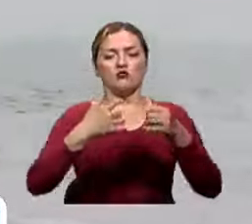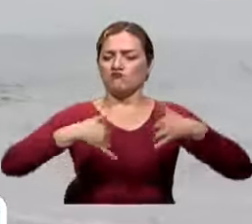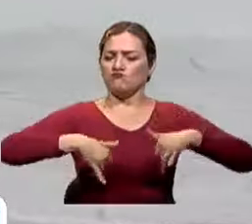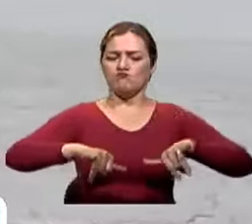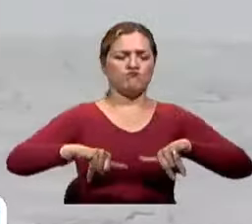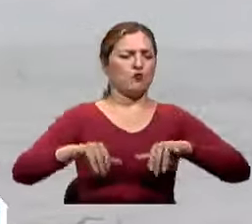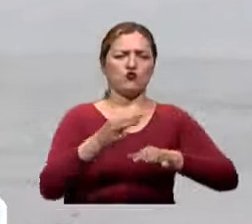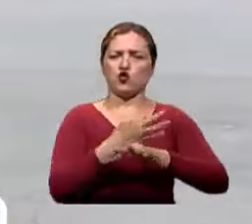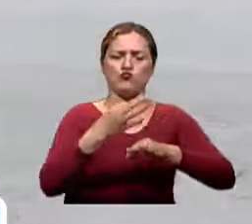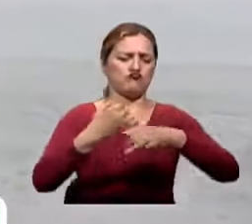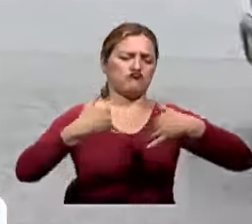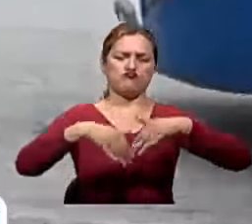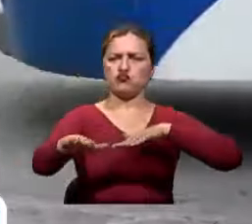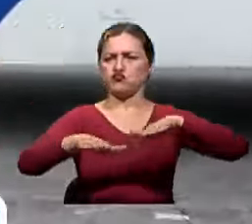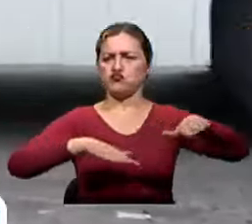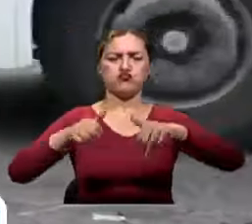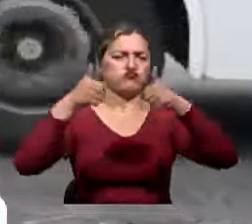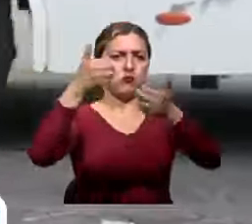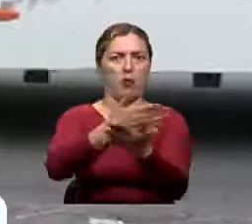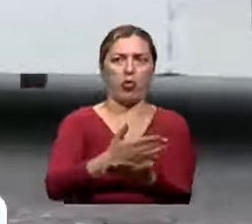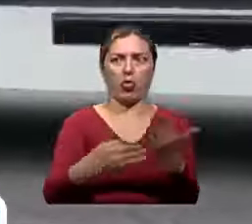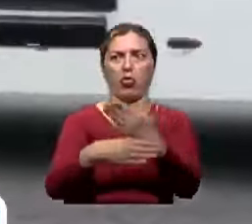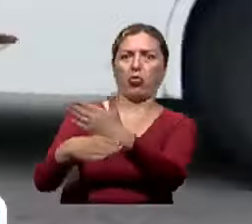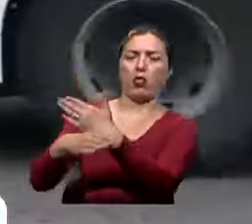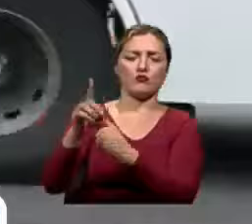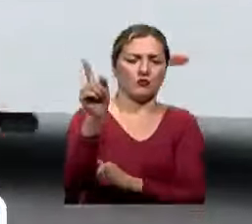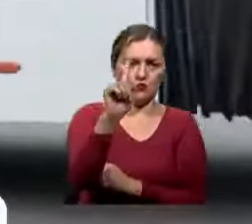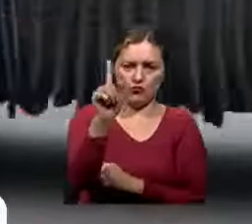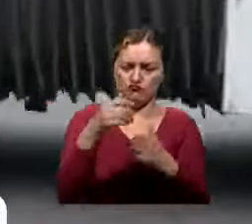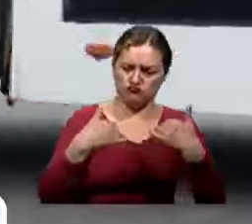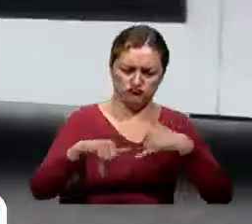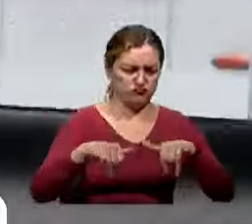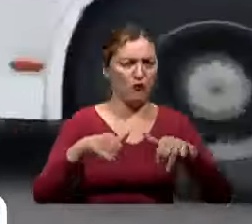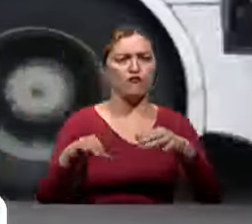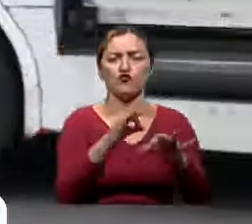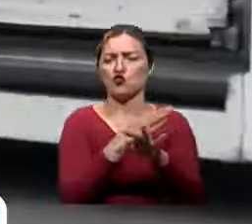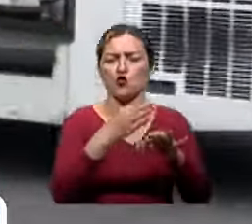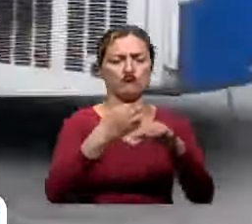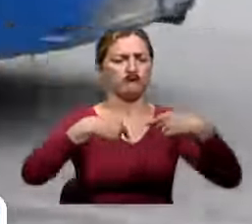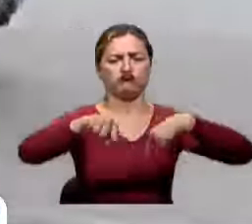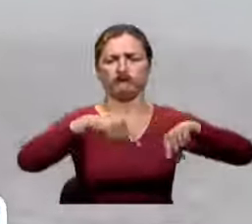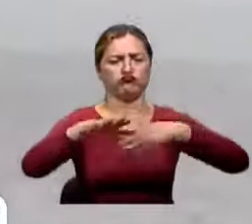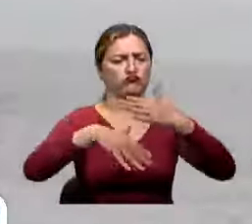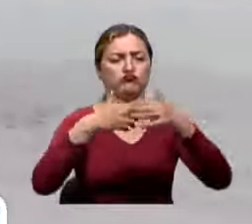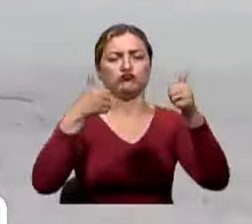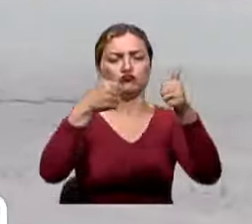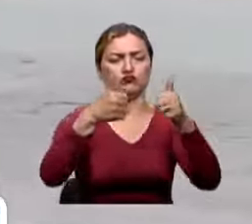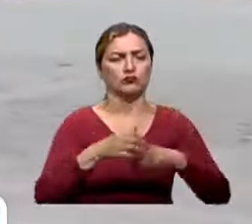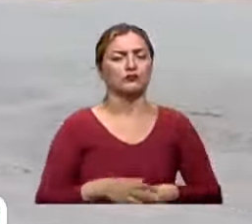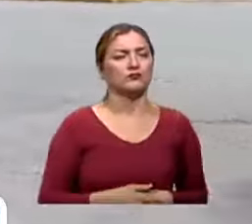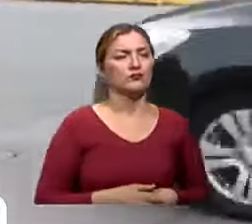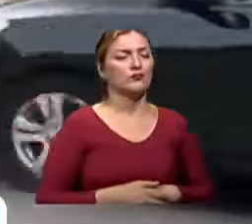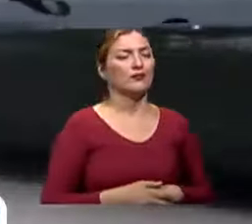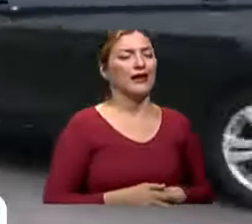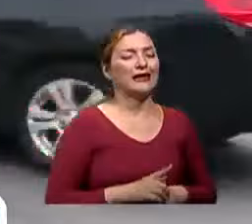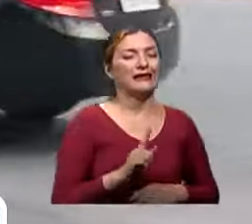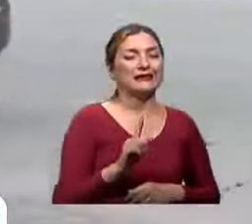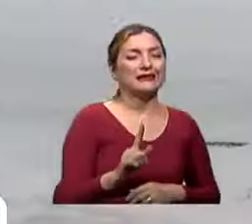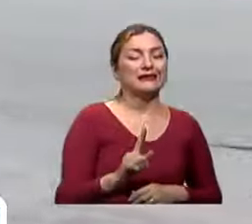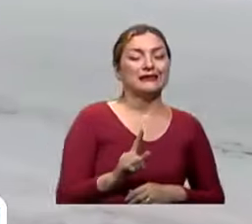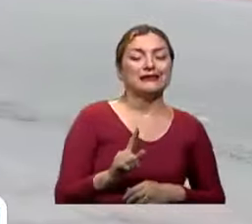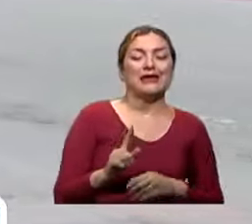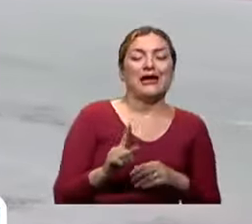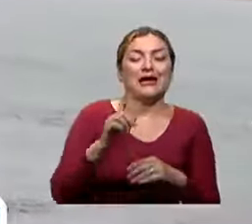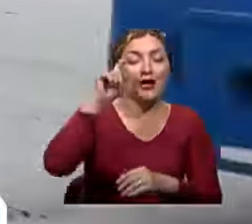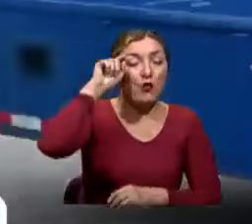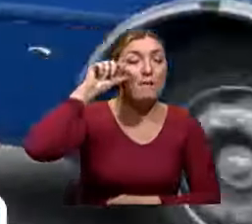Listo, muchísimas gracias. Les recordamos, son 100 metros de longitud de estos trabajos. ¿Nos quiere agregar? Y un poquito más. La Simón